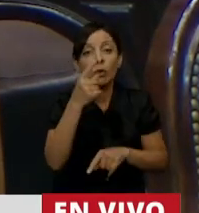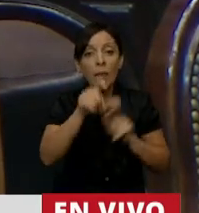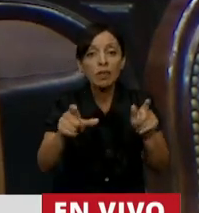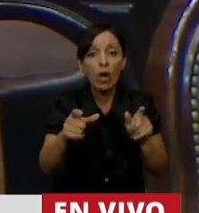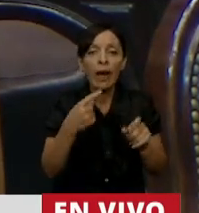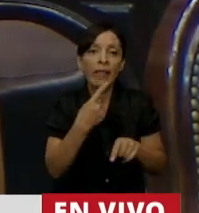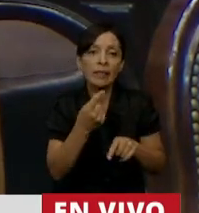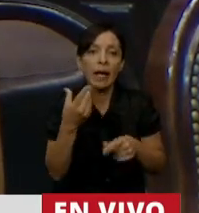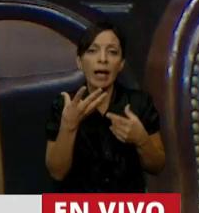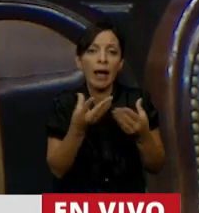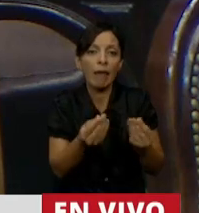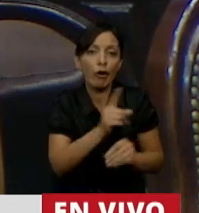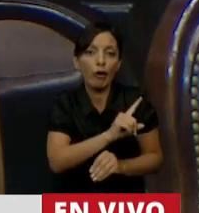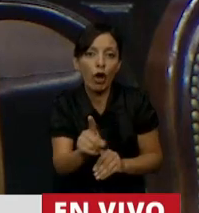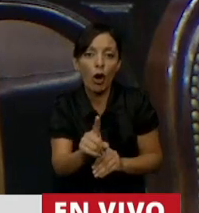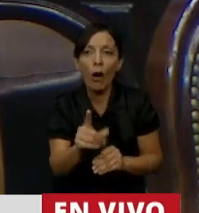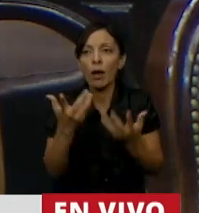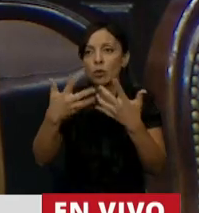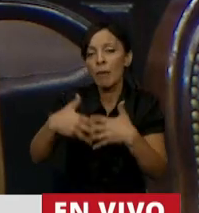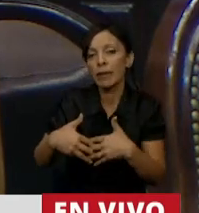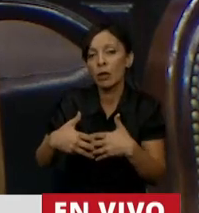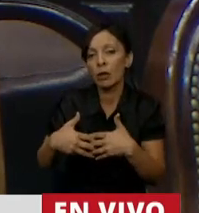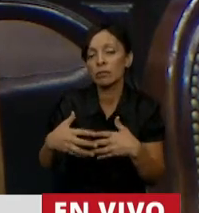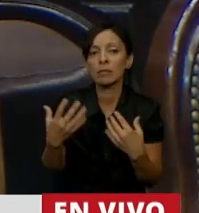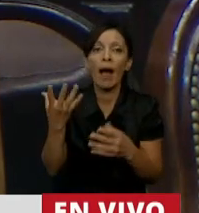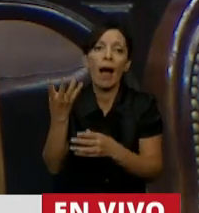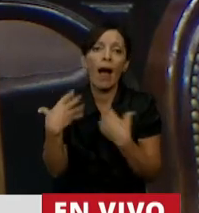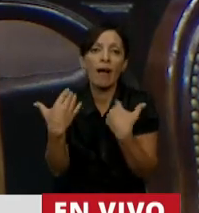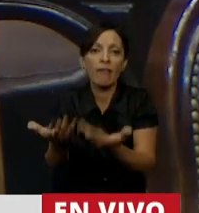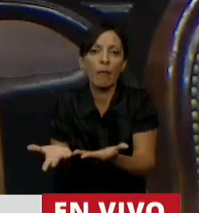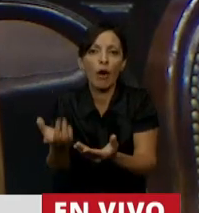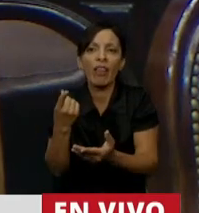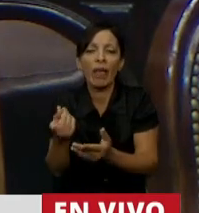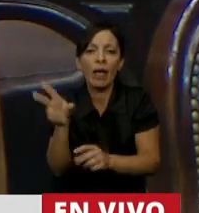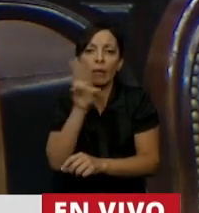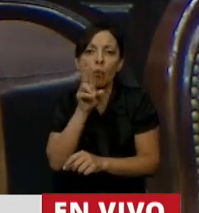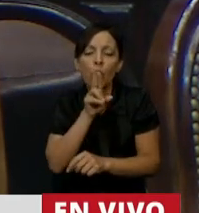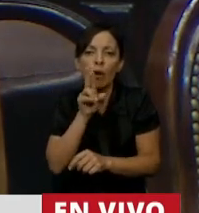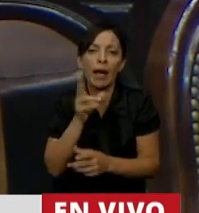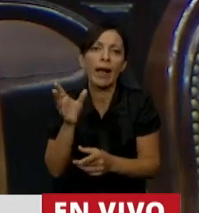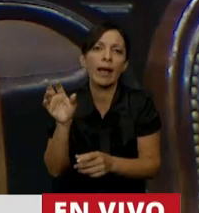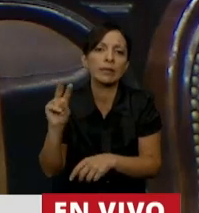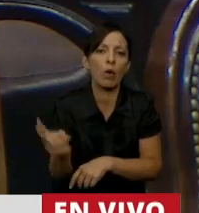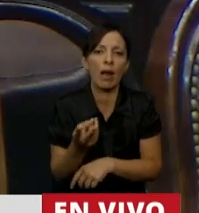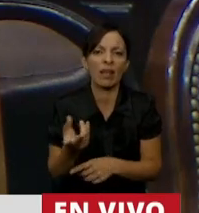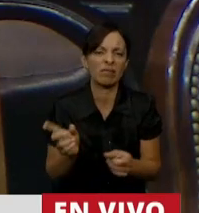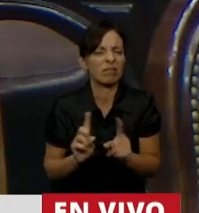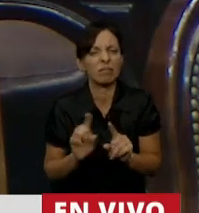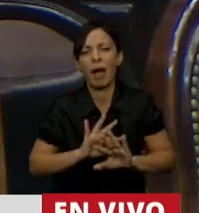proyecto está a favor de la aceptación de miles de mujeres o de miles de muertes de